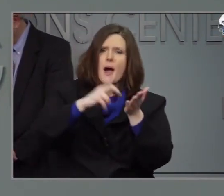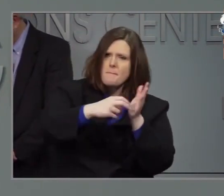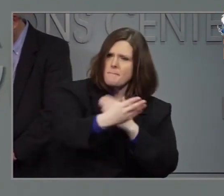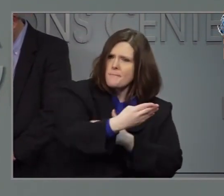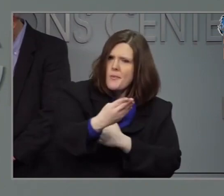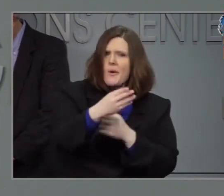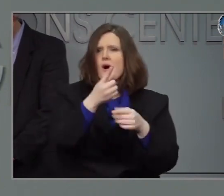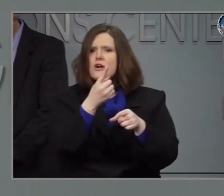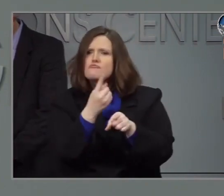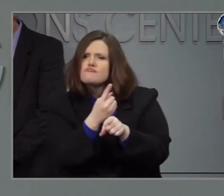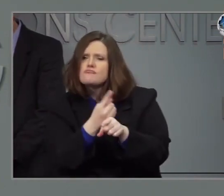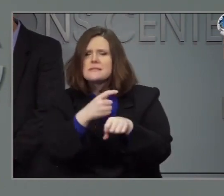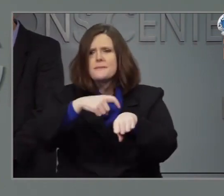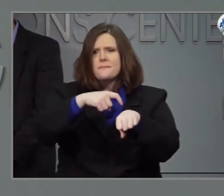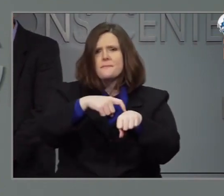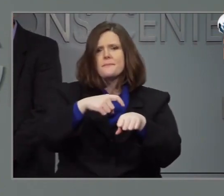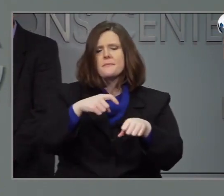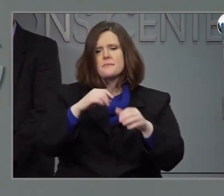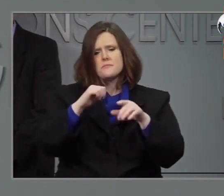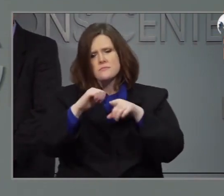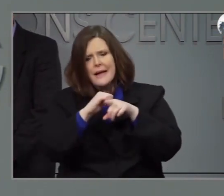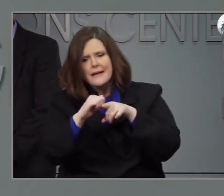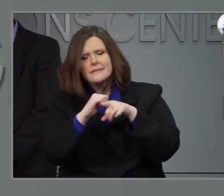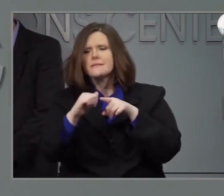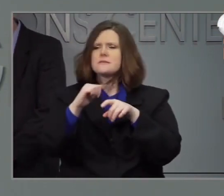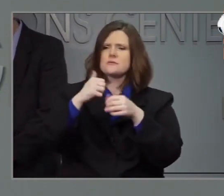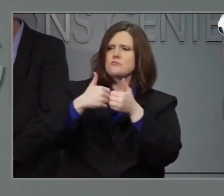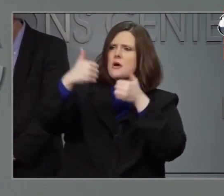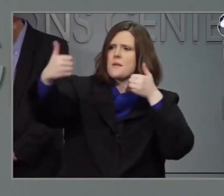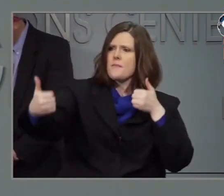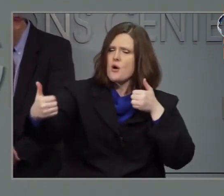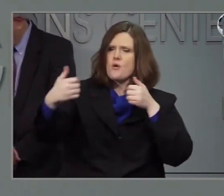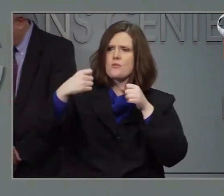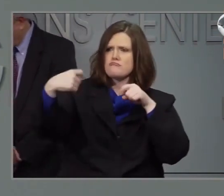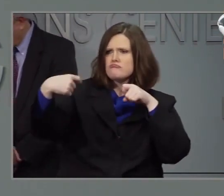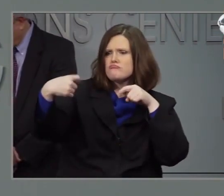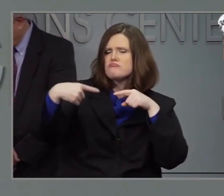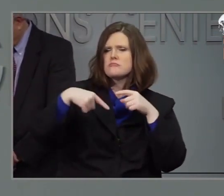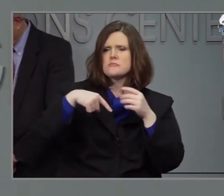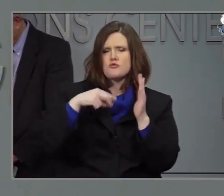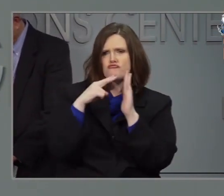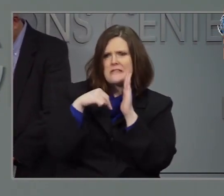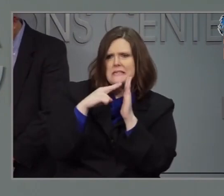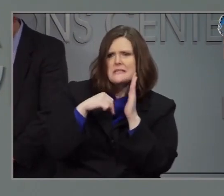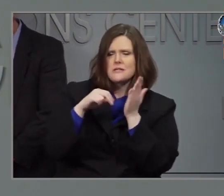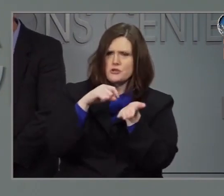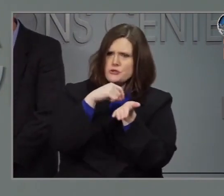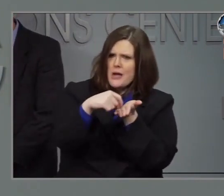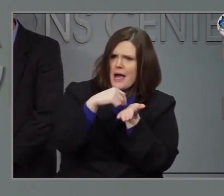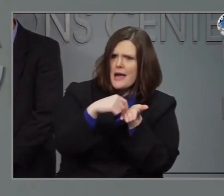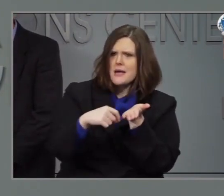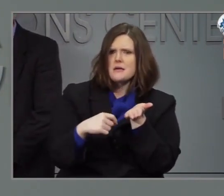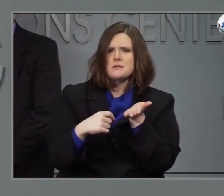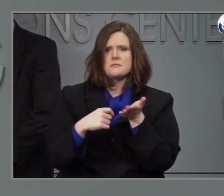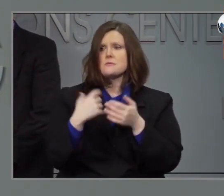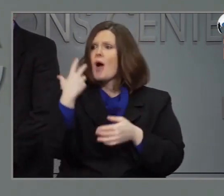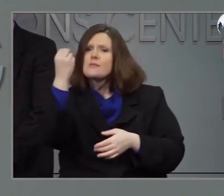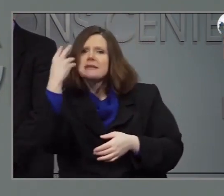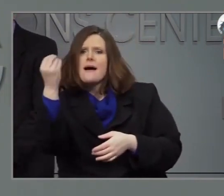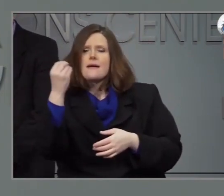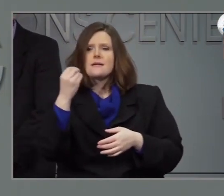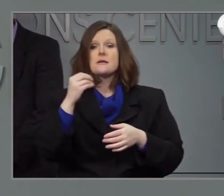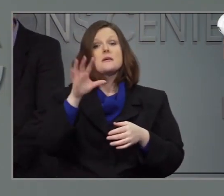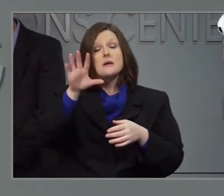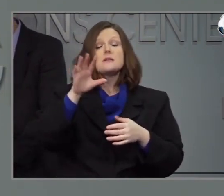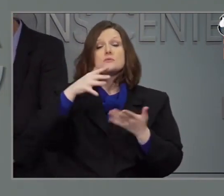hora razonable trabajen en aprendizaje a distancia durante varias horas al día y lean